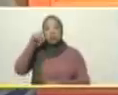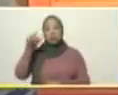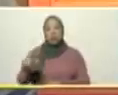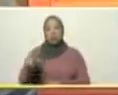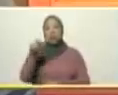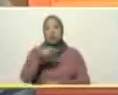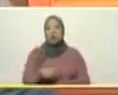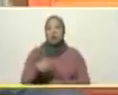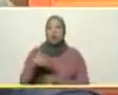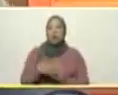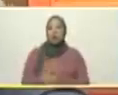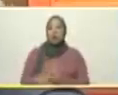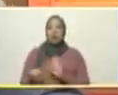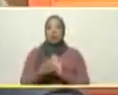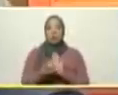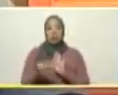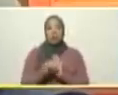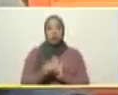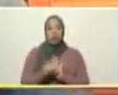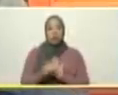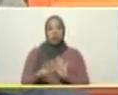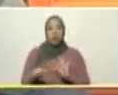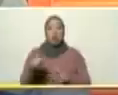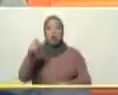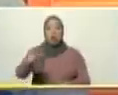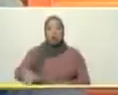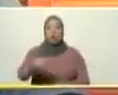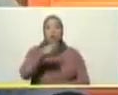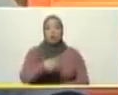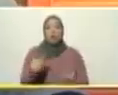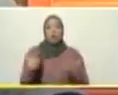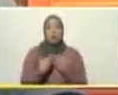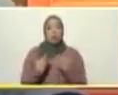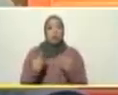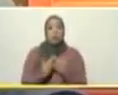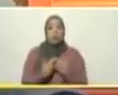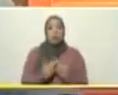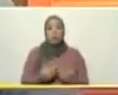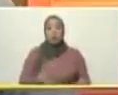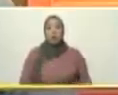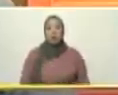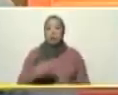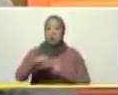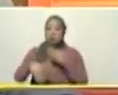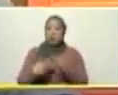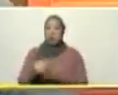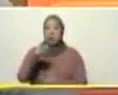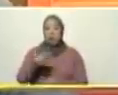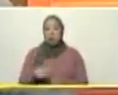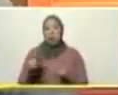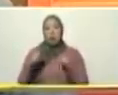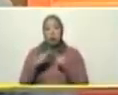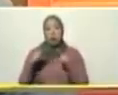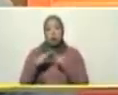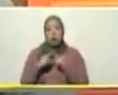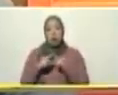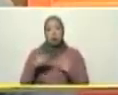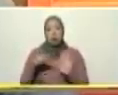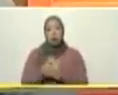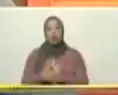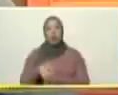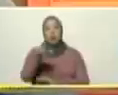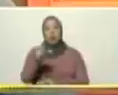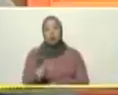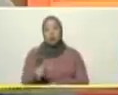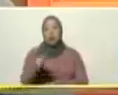una imagen completamente distorsionada. Ya el fascismo no es ese movimiento que conocimos a mitad del